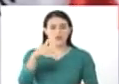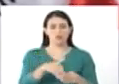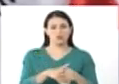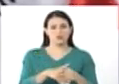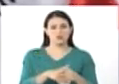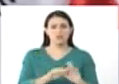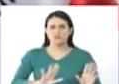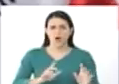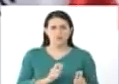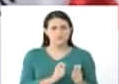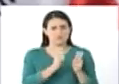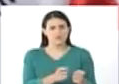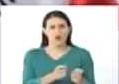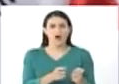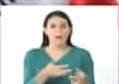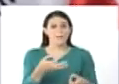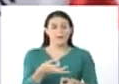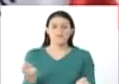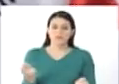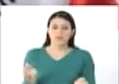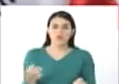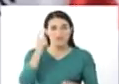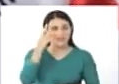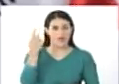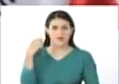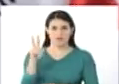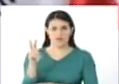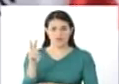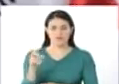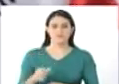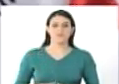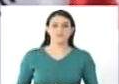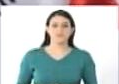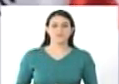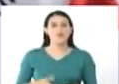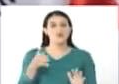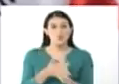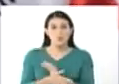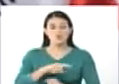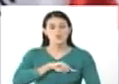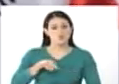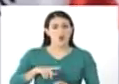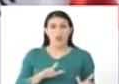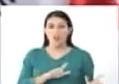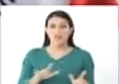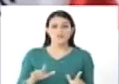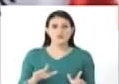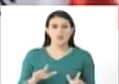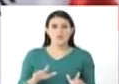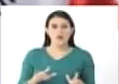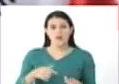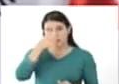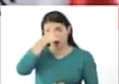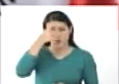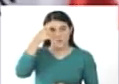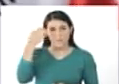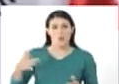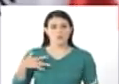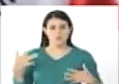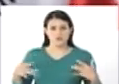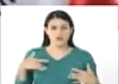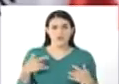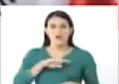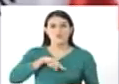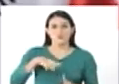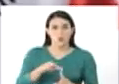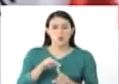34.143 mesas de votación instaladas exitosamente en el día de ayer. Por lo que ya estamos listos para la jornada de este